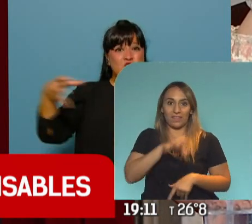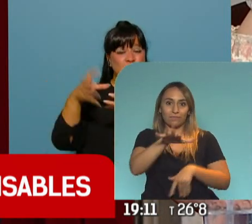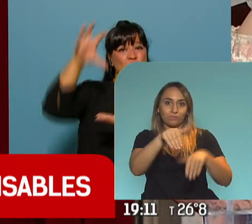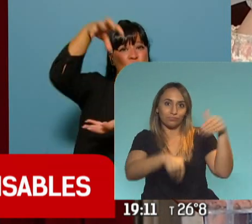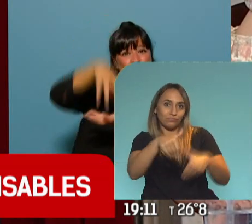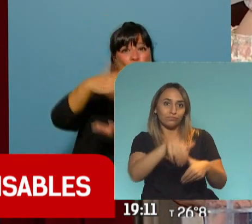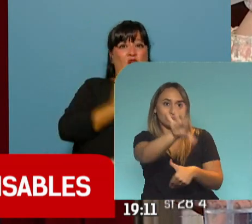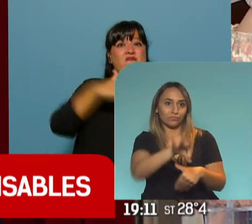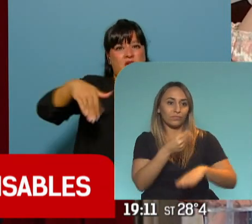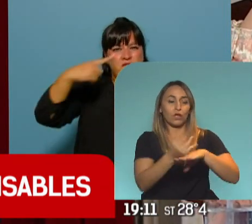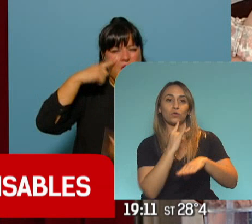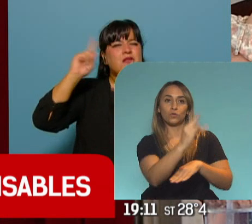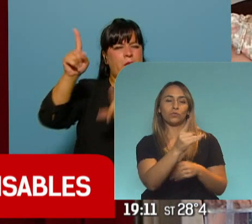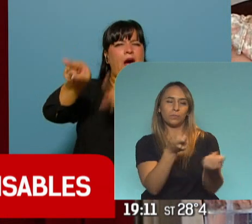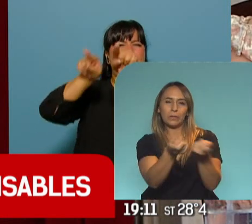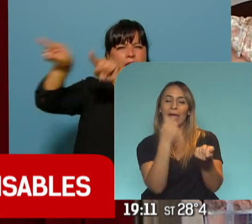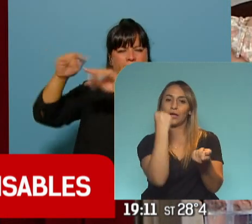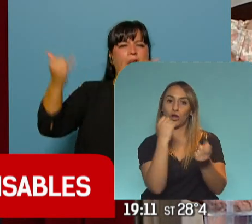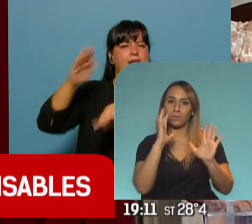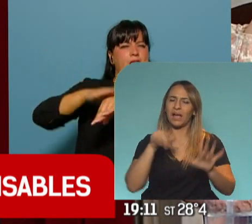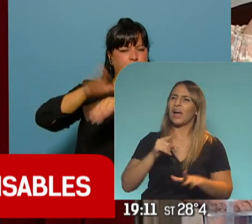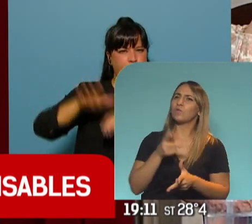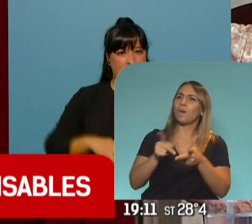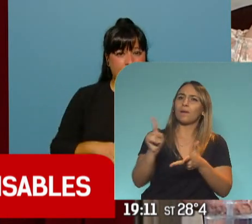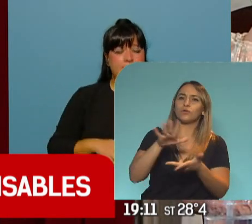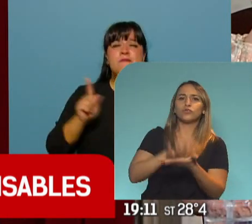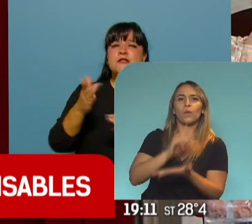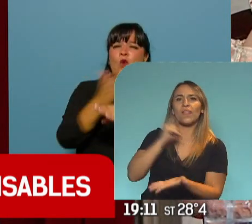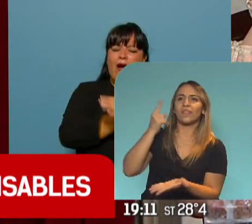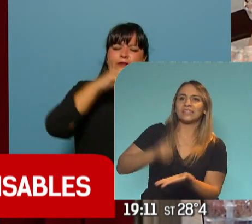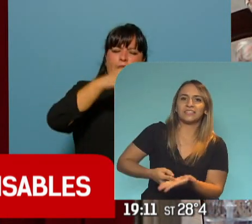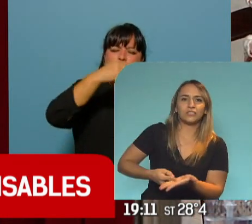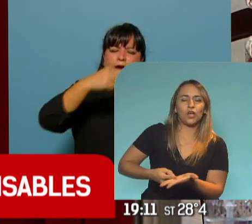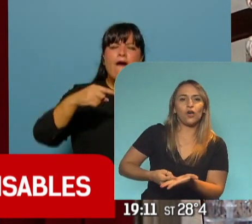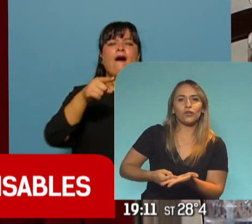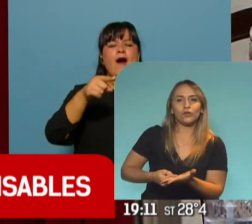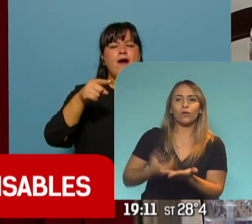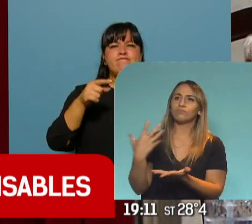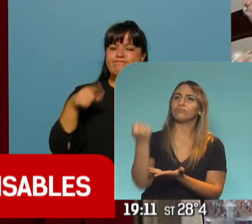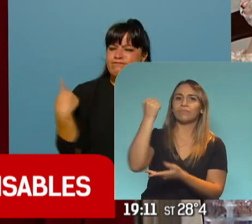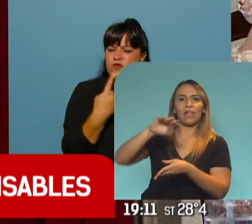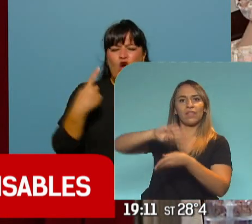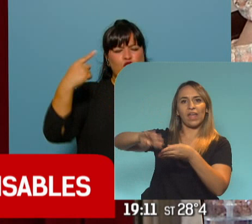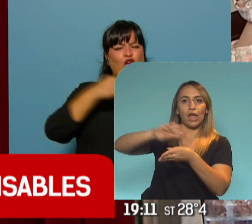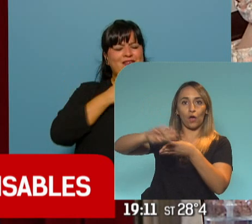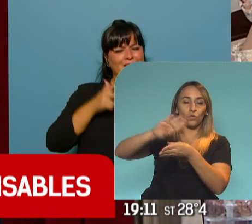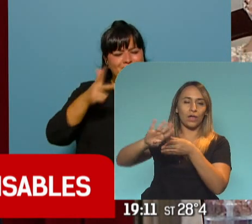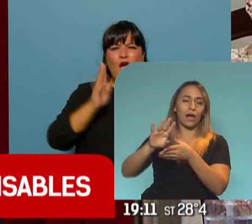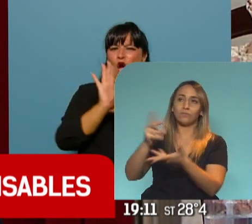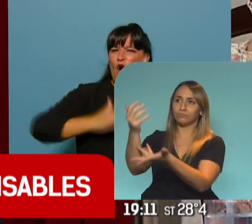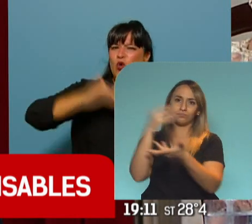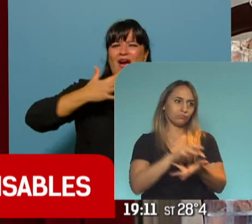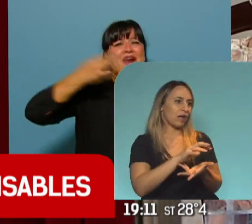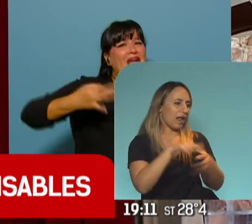de la economía. Aquí no se habla de una decisión de tomar deuda para determinada actividad. Se habla de